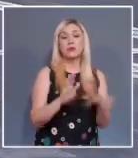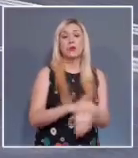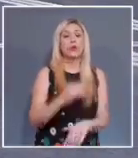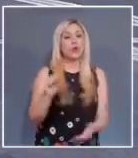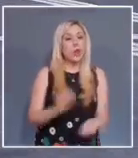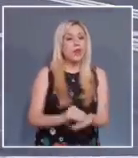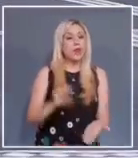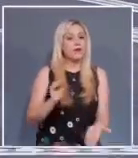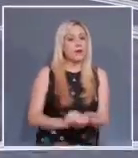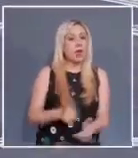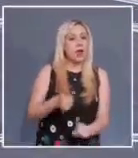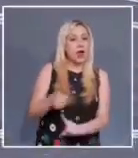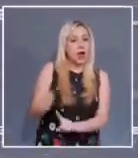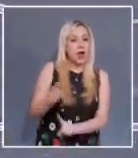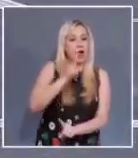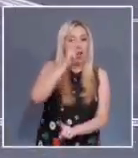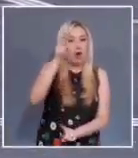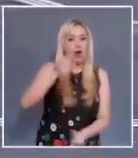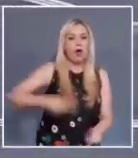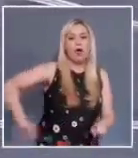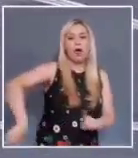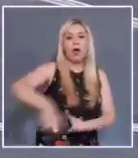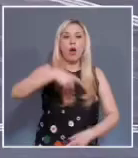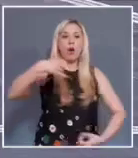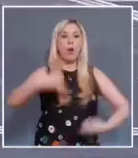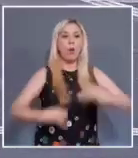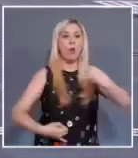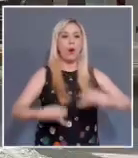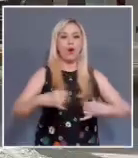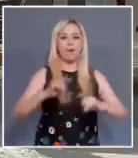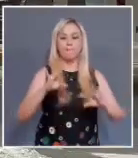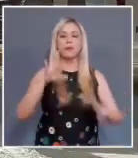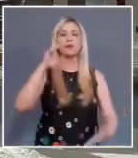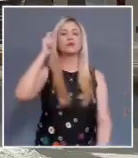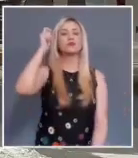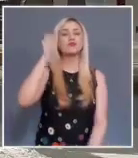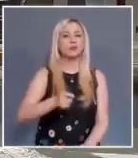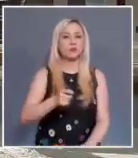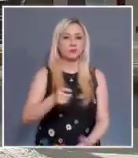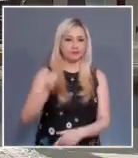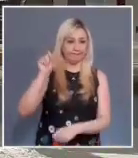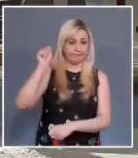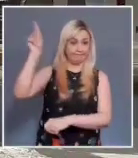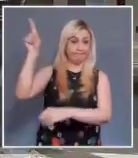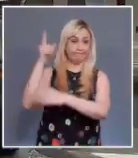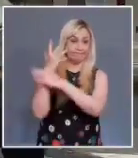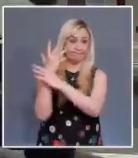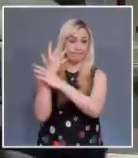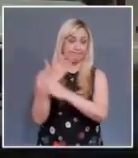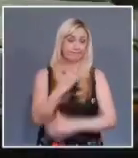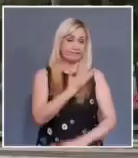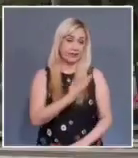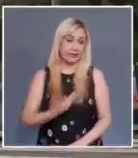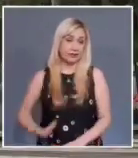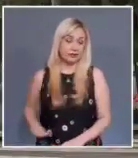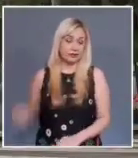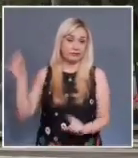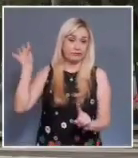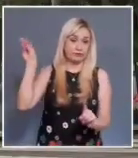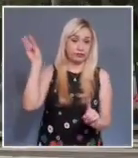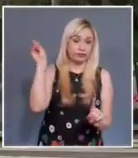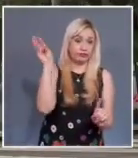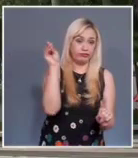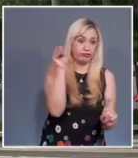en contra de los impartidores de justicia desde la Presidencia de la República, que ha sido replicado a nivel estatal. En el